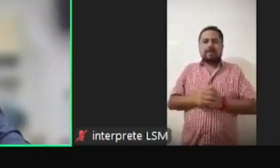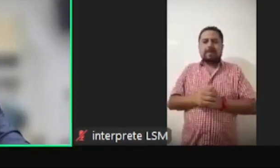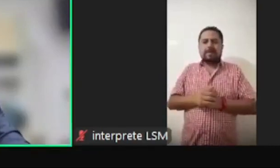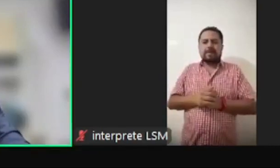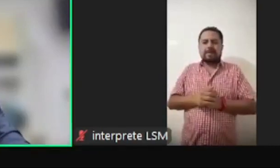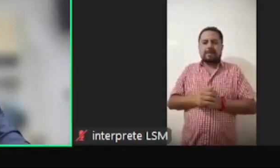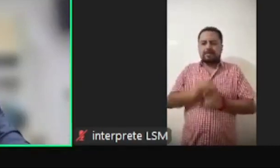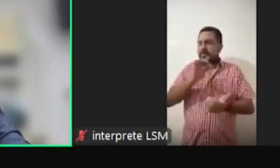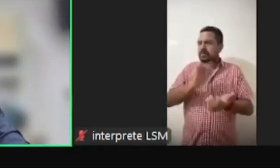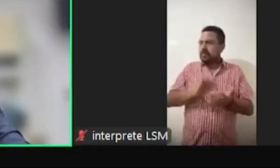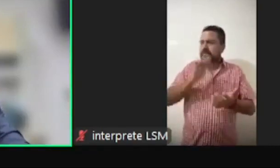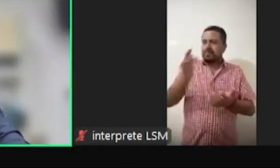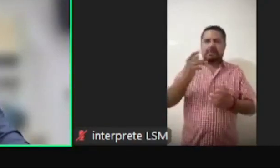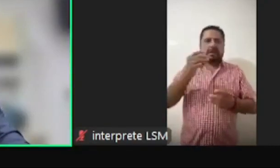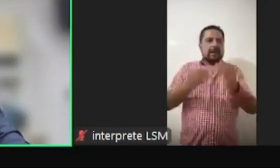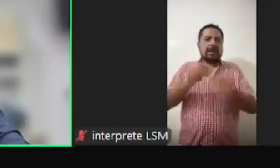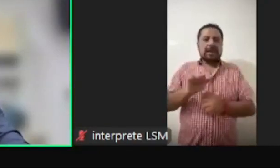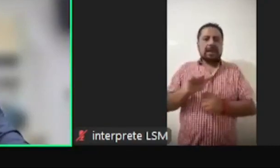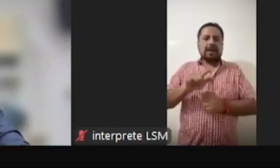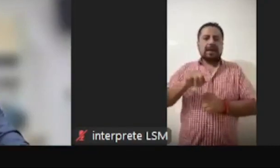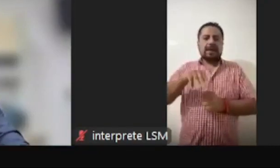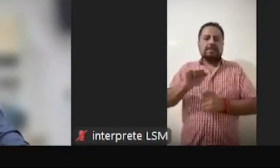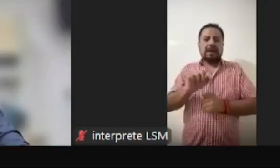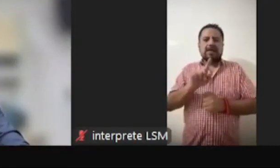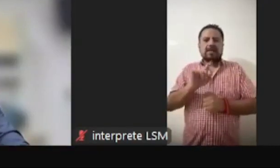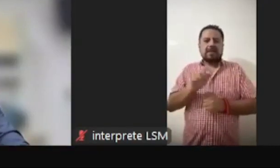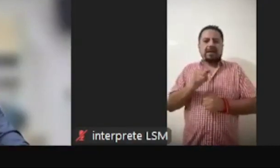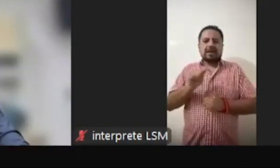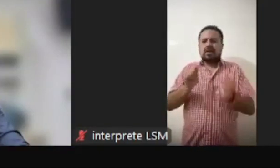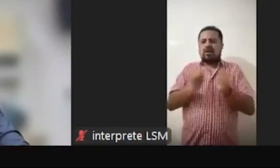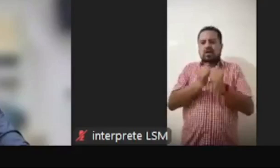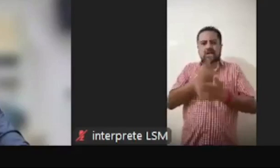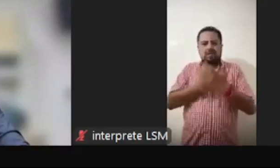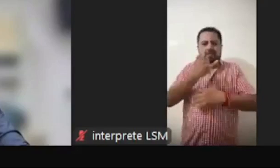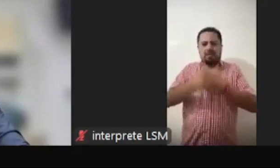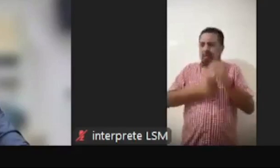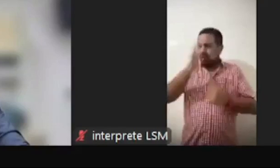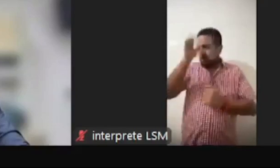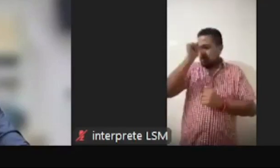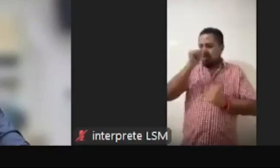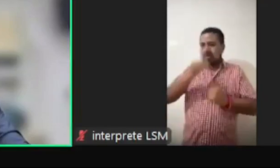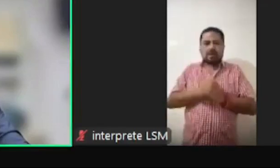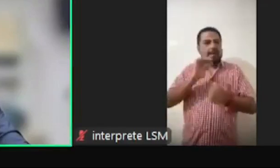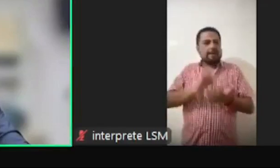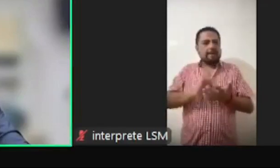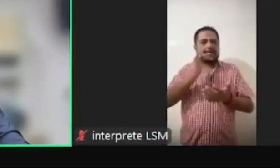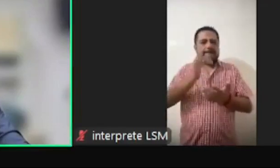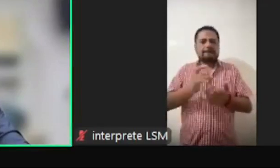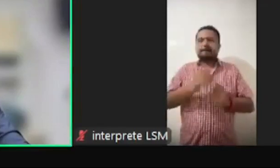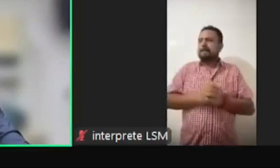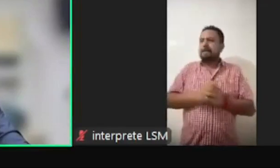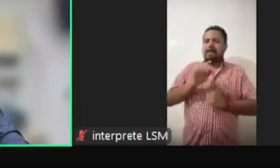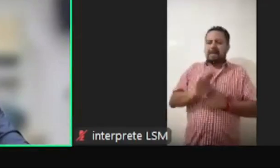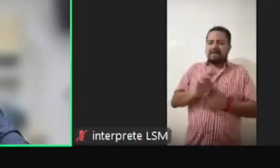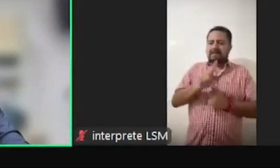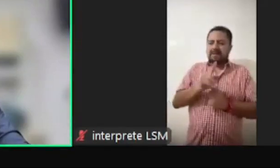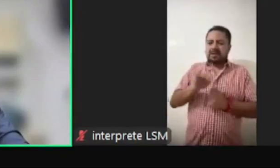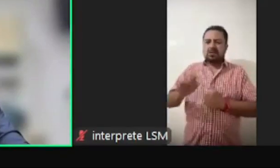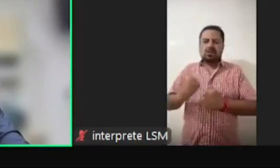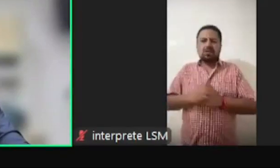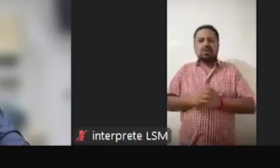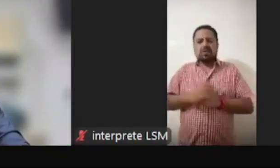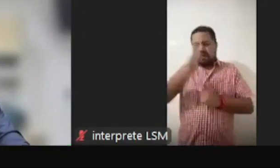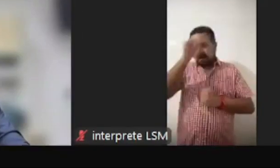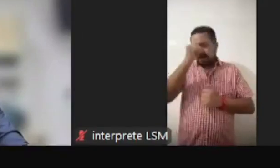Gracias, magistrado. Magistrada Almadelia Eugenio Alcaraz. Con el proyecto. Gracias, magistrada. Magistrada y la Rosa Delgado Brito. A favor